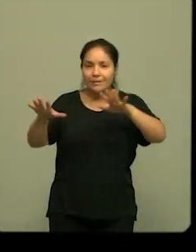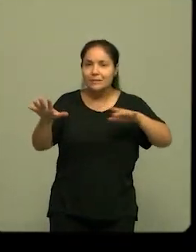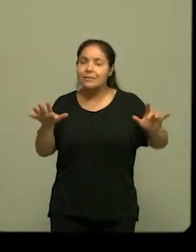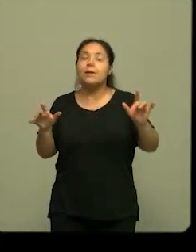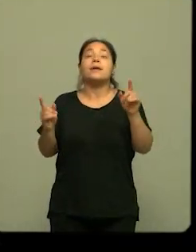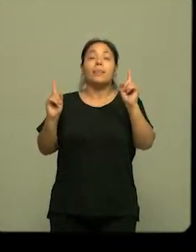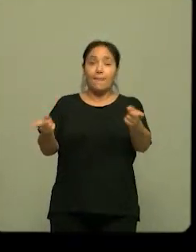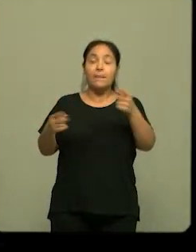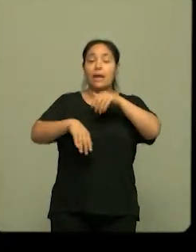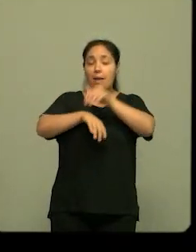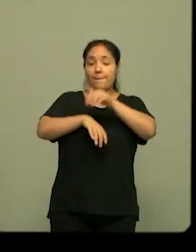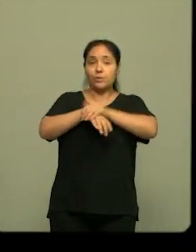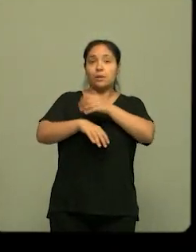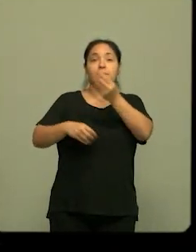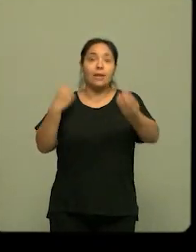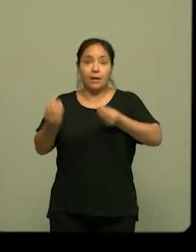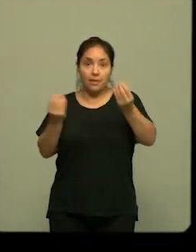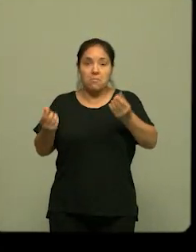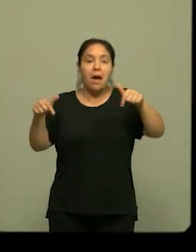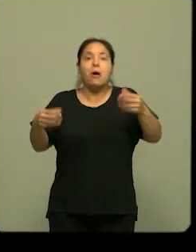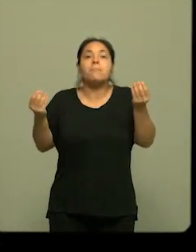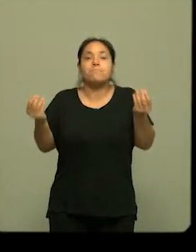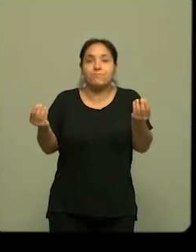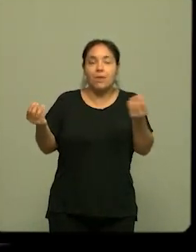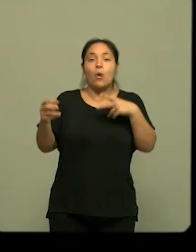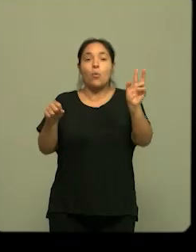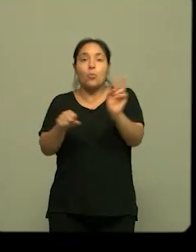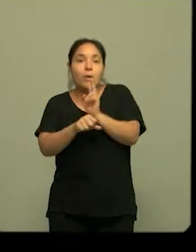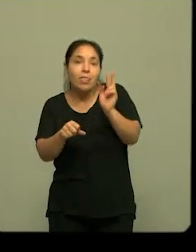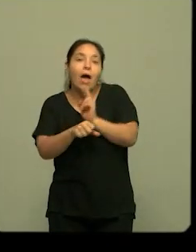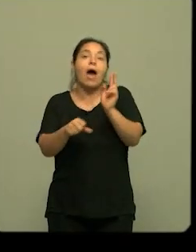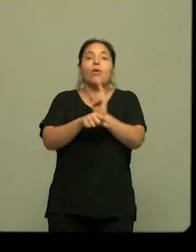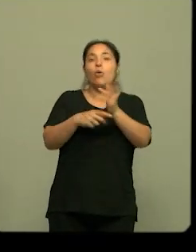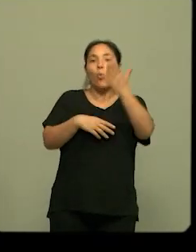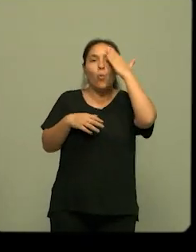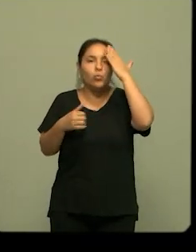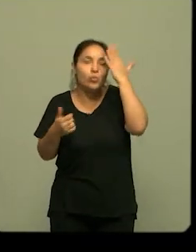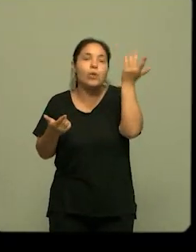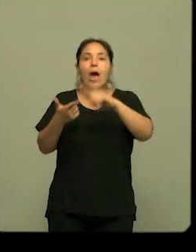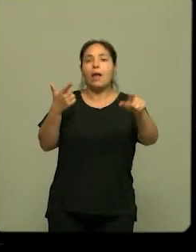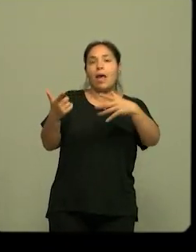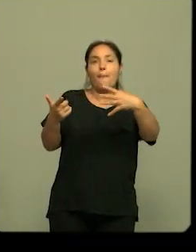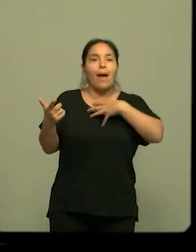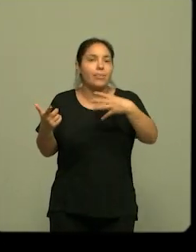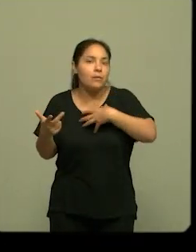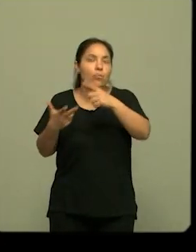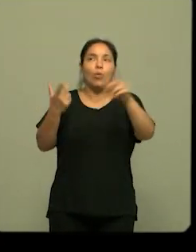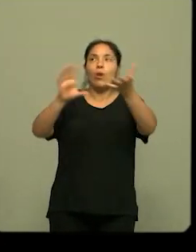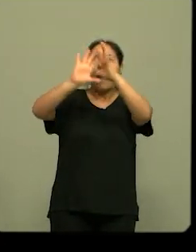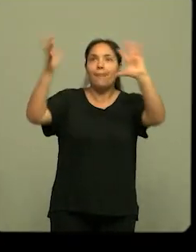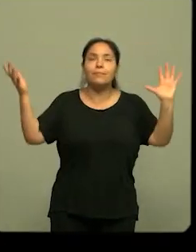la responsabilidad que representa en la actualidad el cuidado y la preservación cultural, patrimonial y